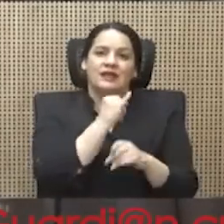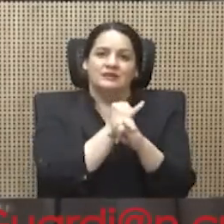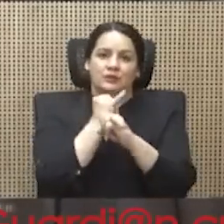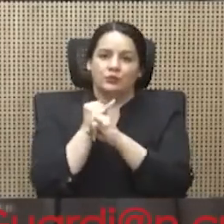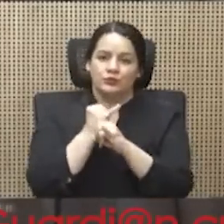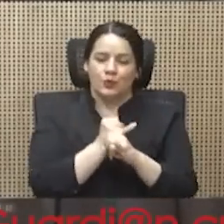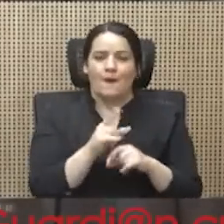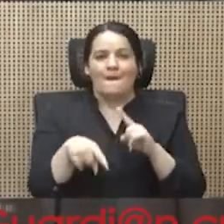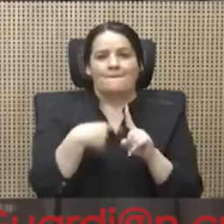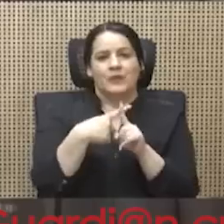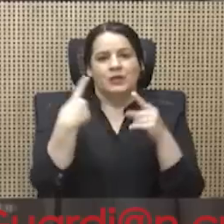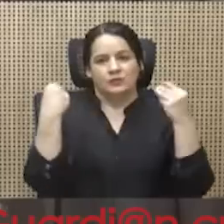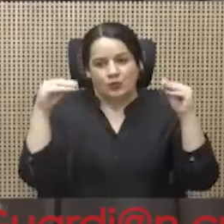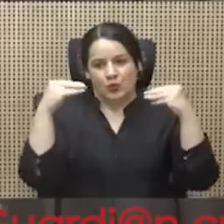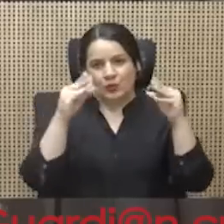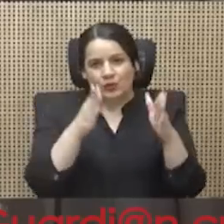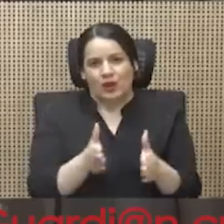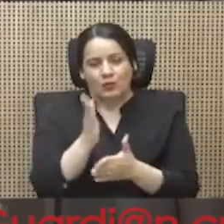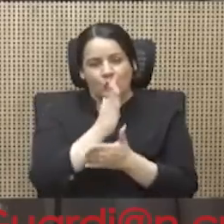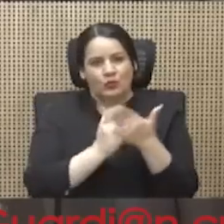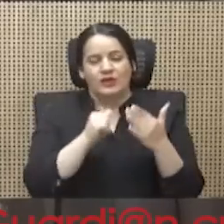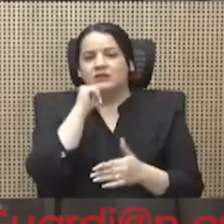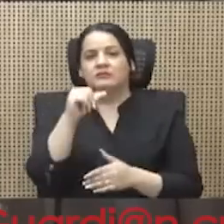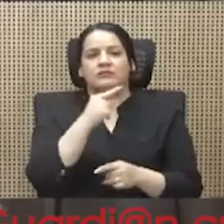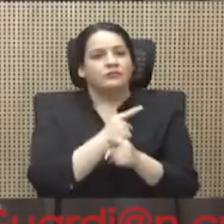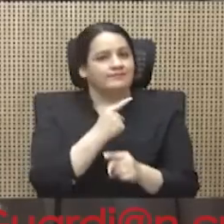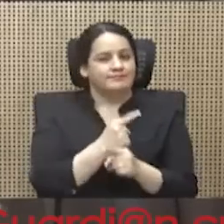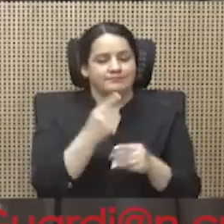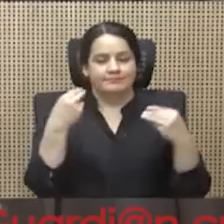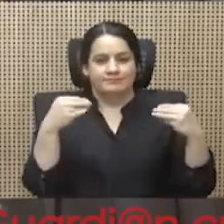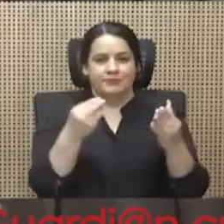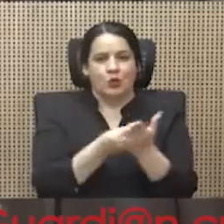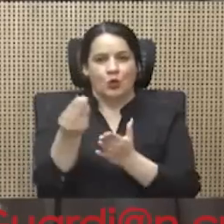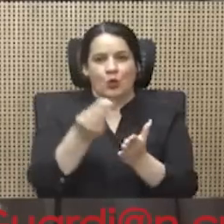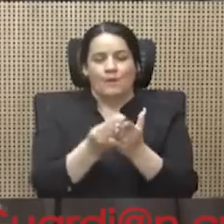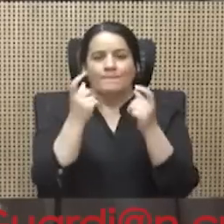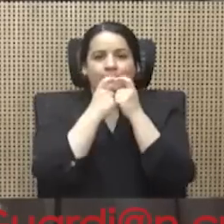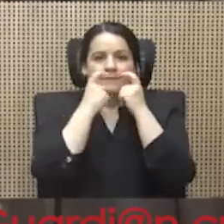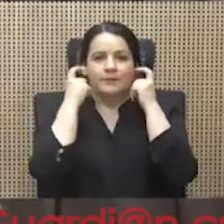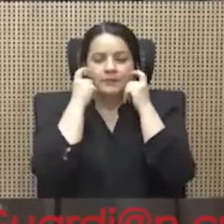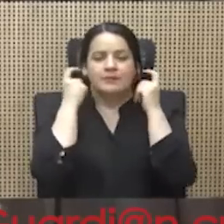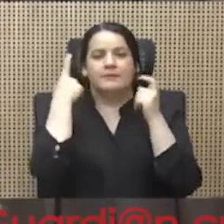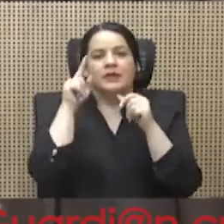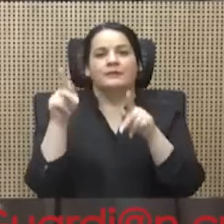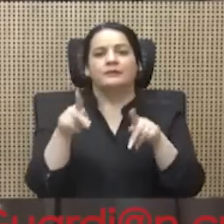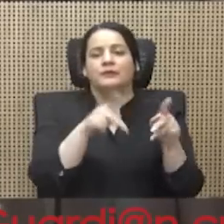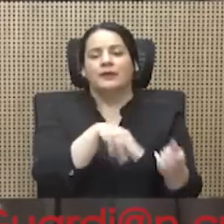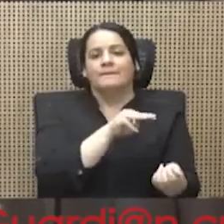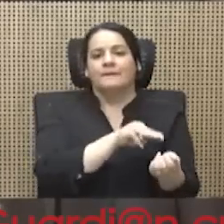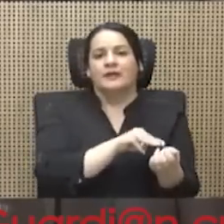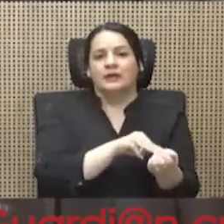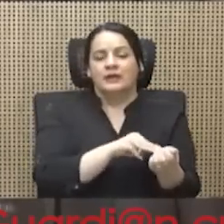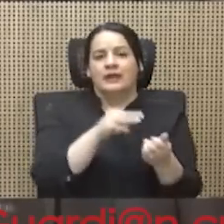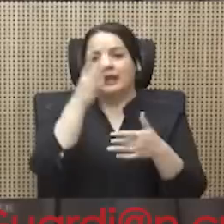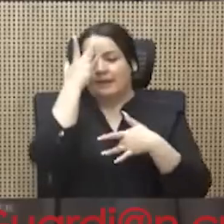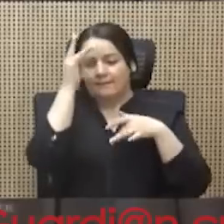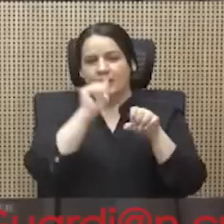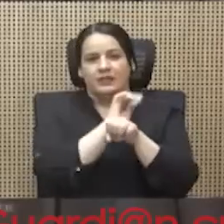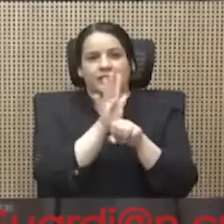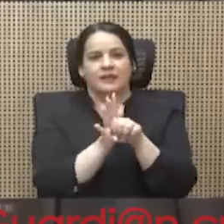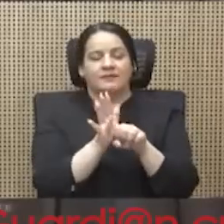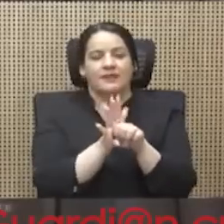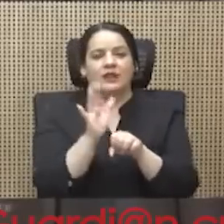proveedores por presuntas irregularidades en la compra de mascarillas para el personal médico durante la pandemia del Coby 19